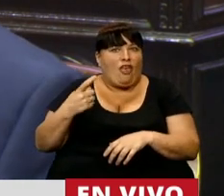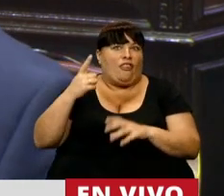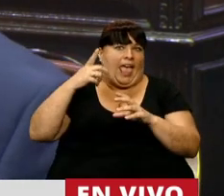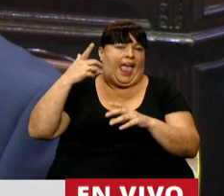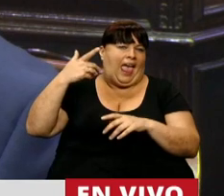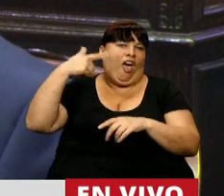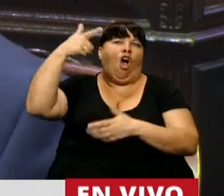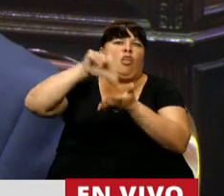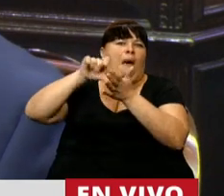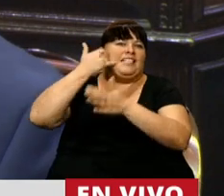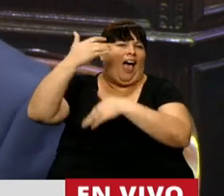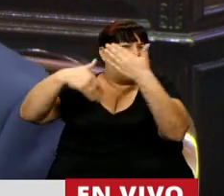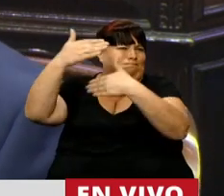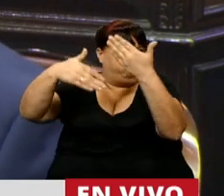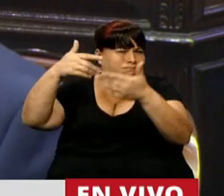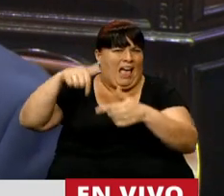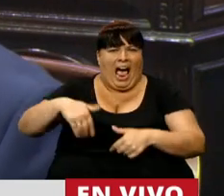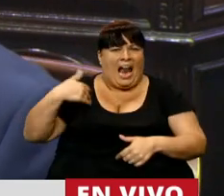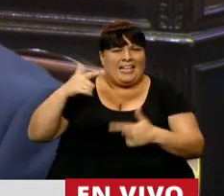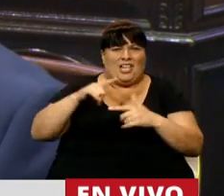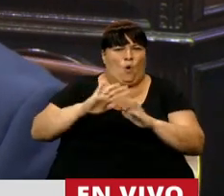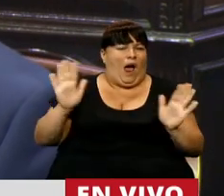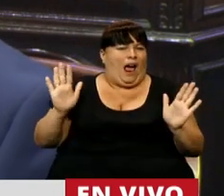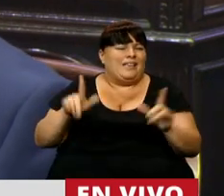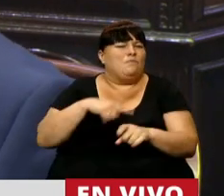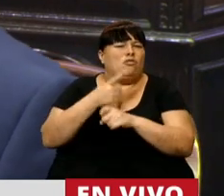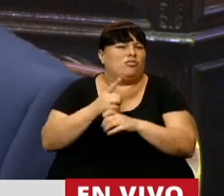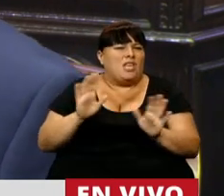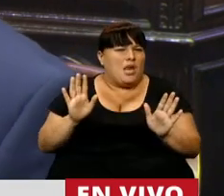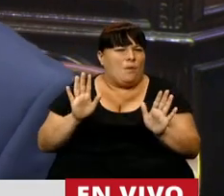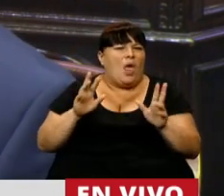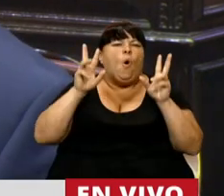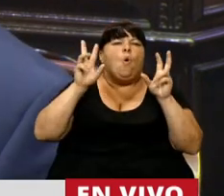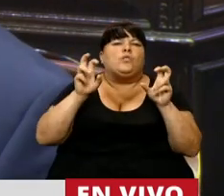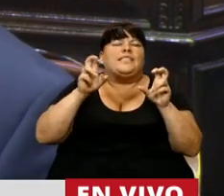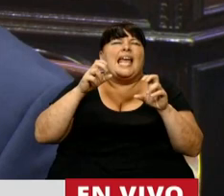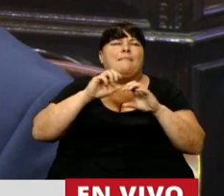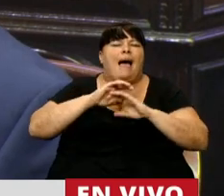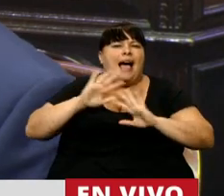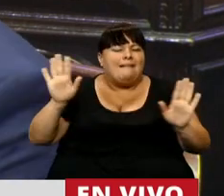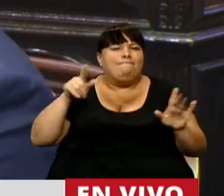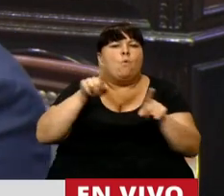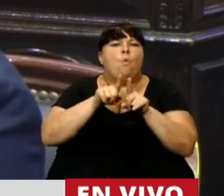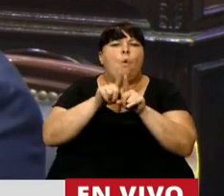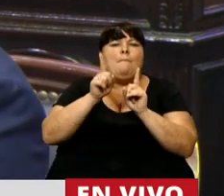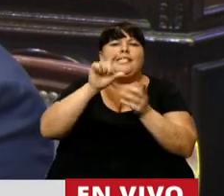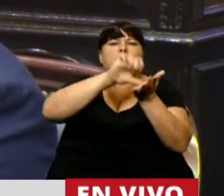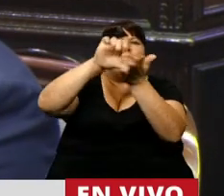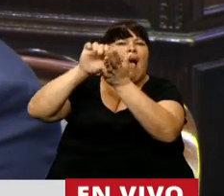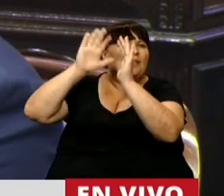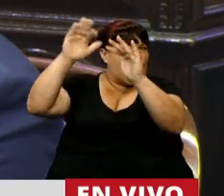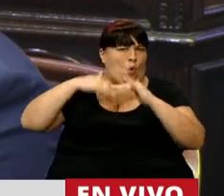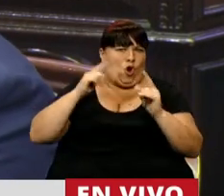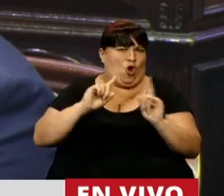primer mundo, no existe en la Argentina una cuestión estructural como la de esos